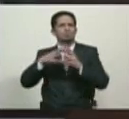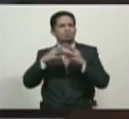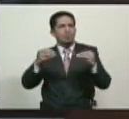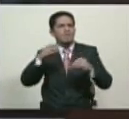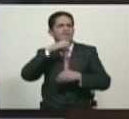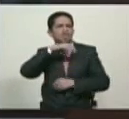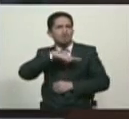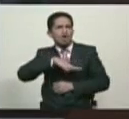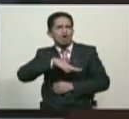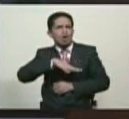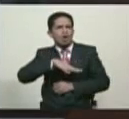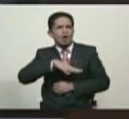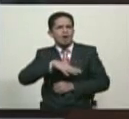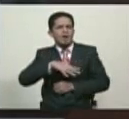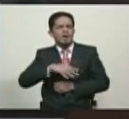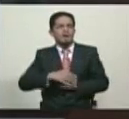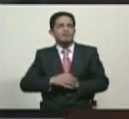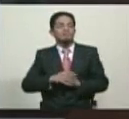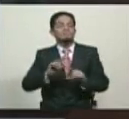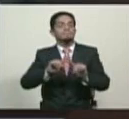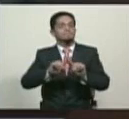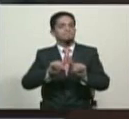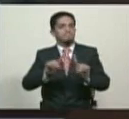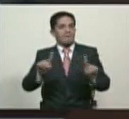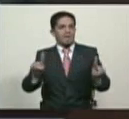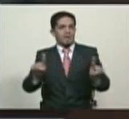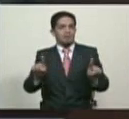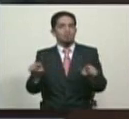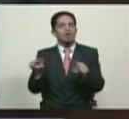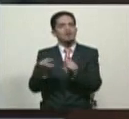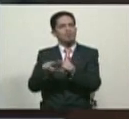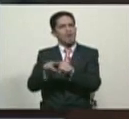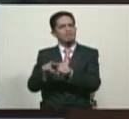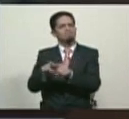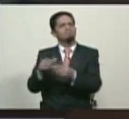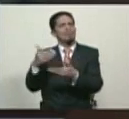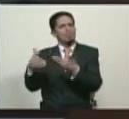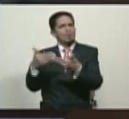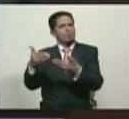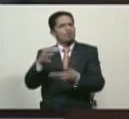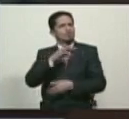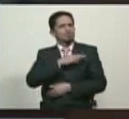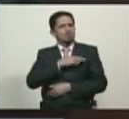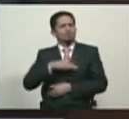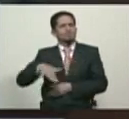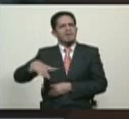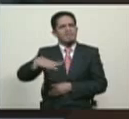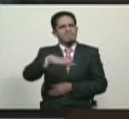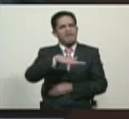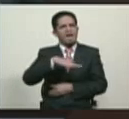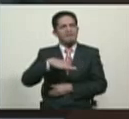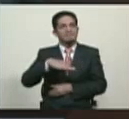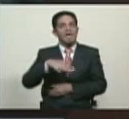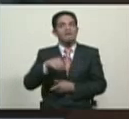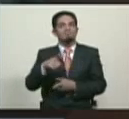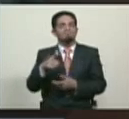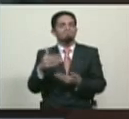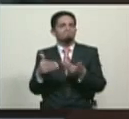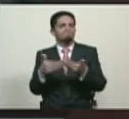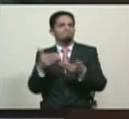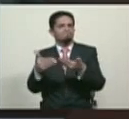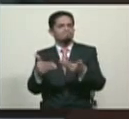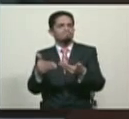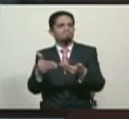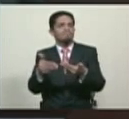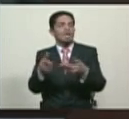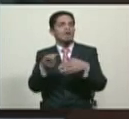humanidad. Pero, así como fue evolucionando la sociedad, los imperios siguieron dirigiendo sus